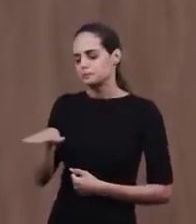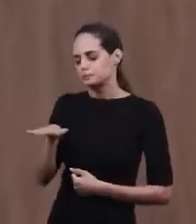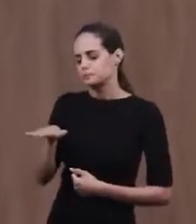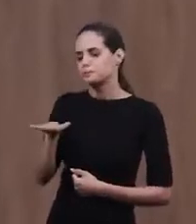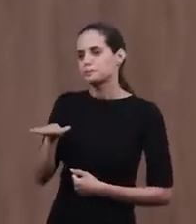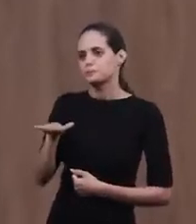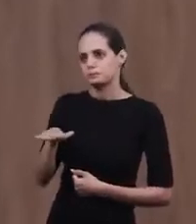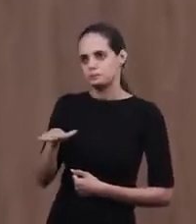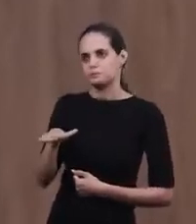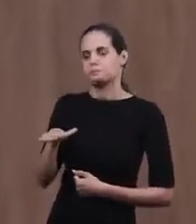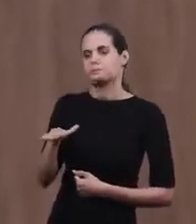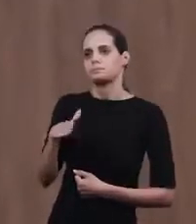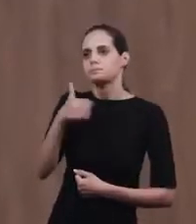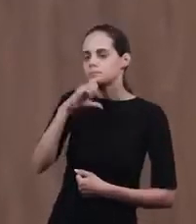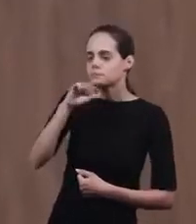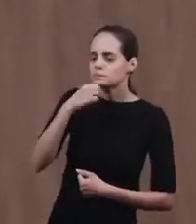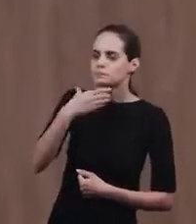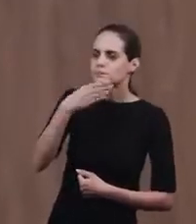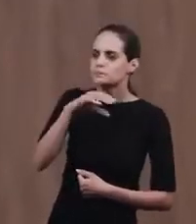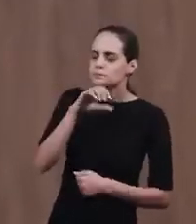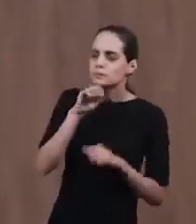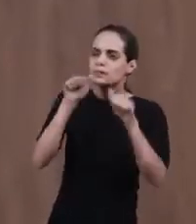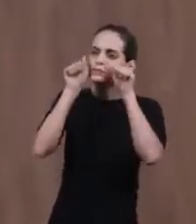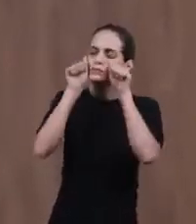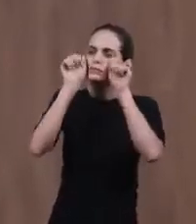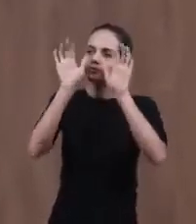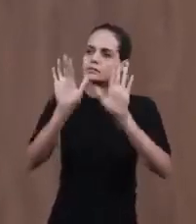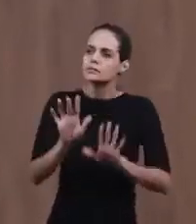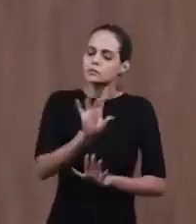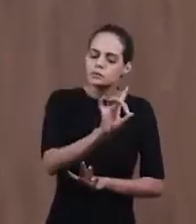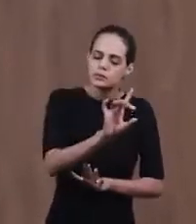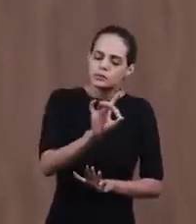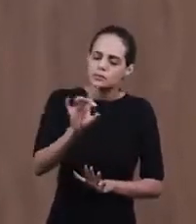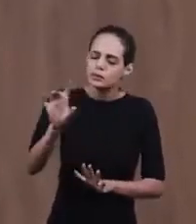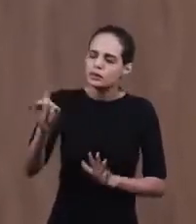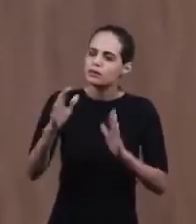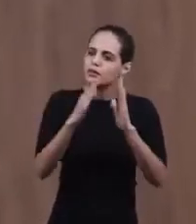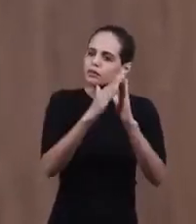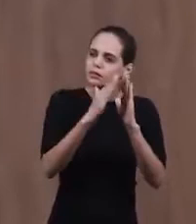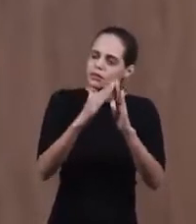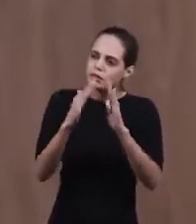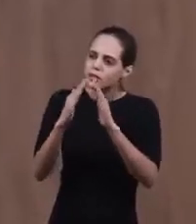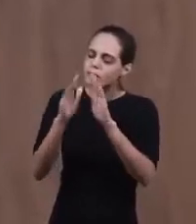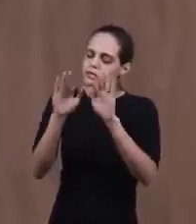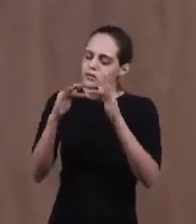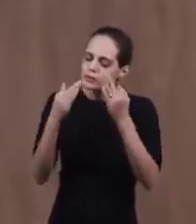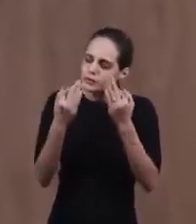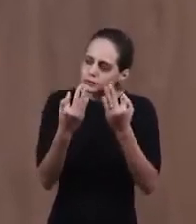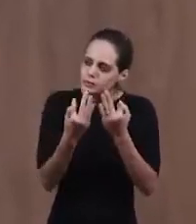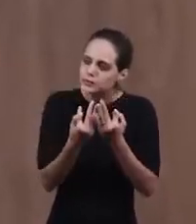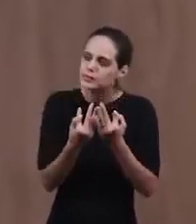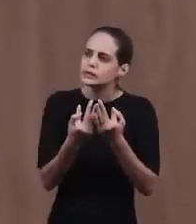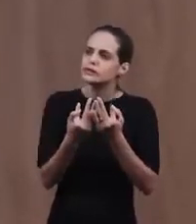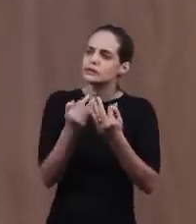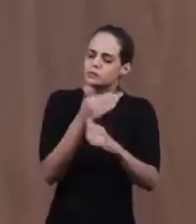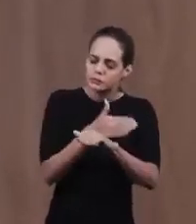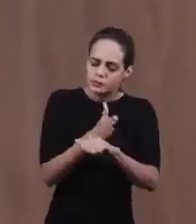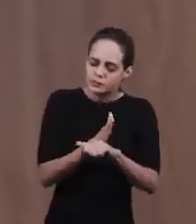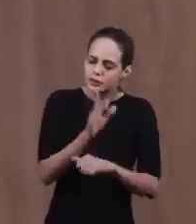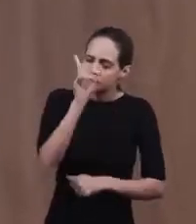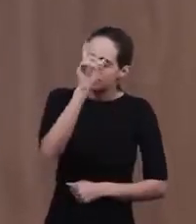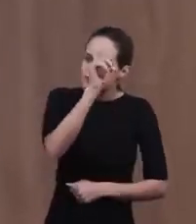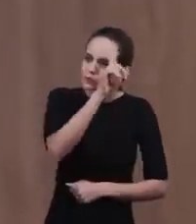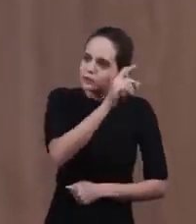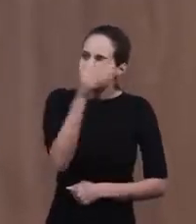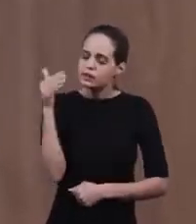niños, los padres. Señor Dios, bendice cada hogar, aquellos que pasan por